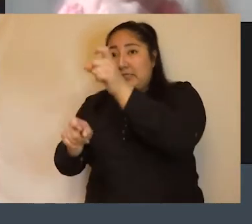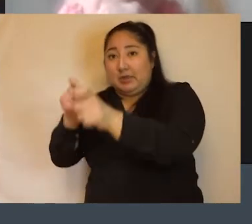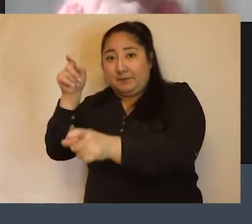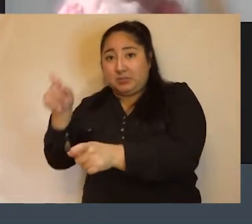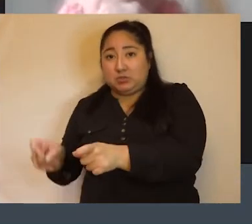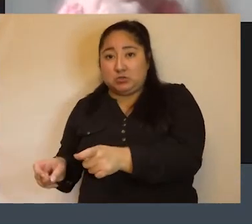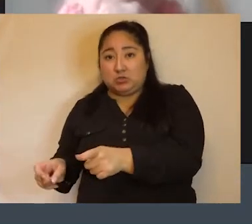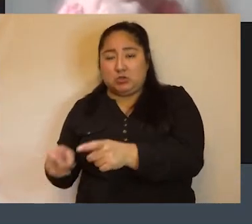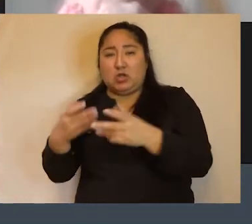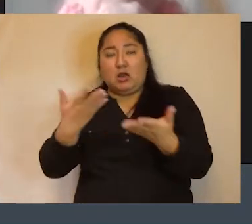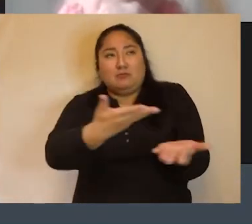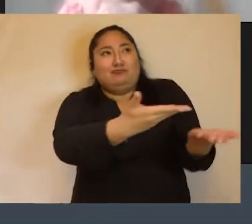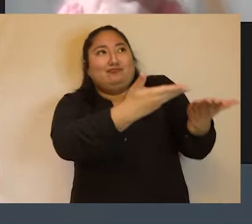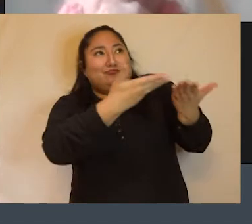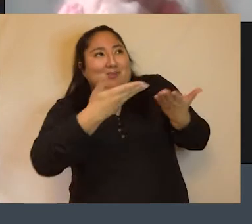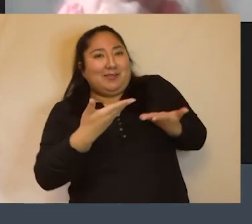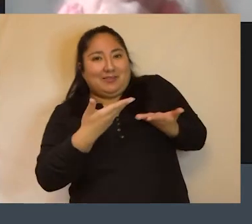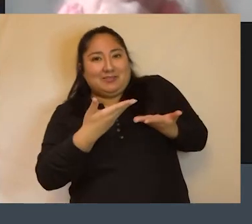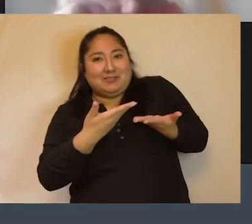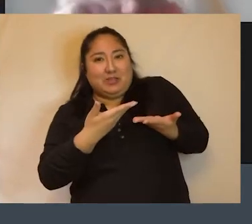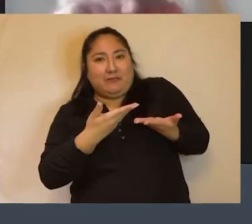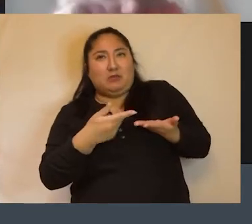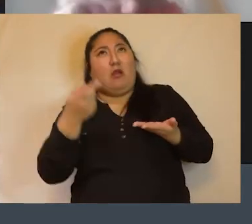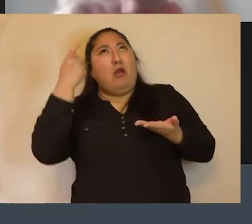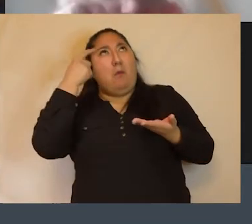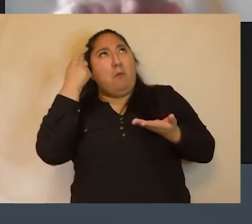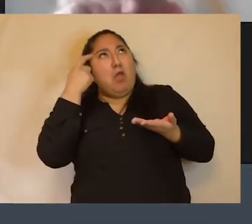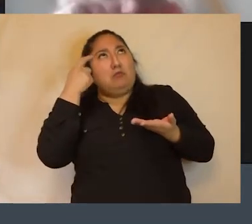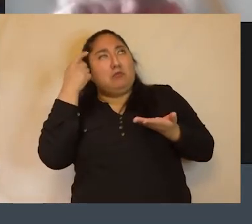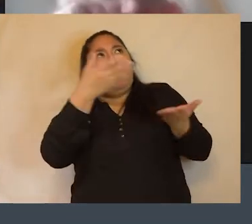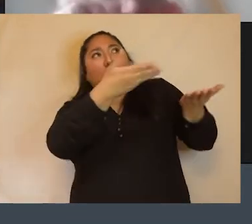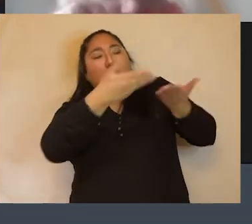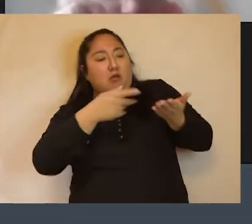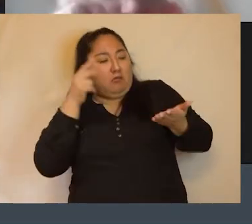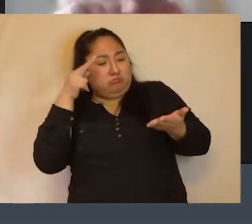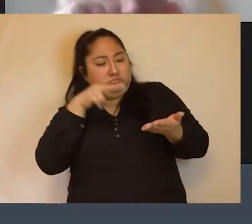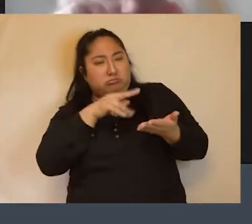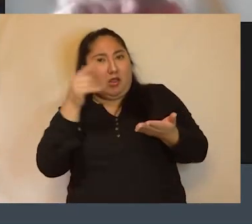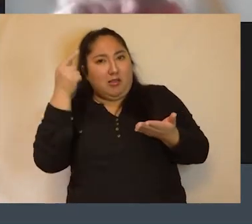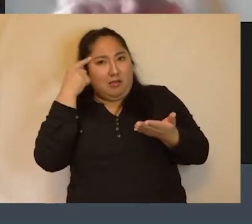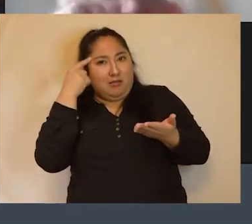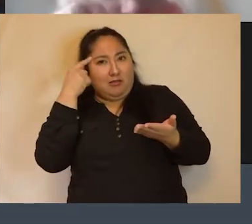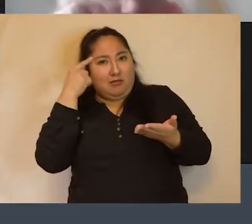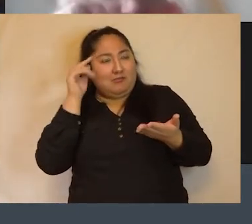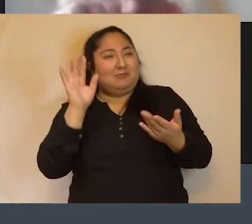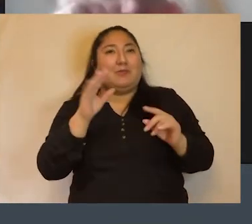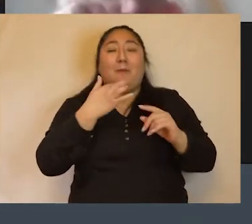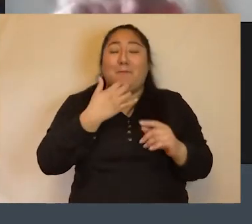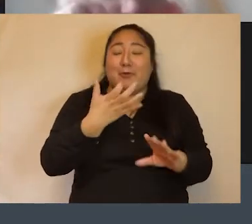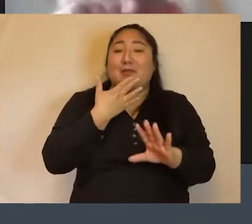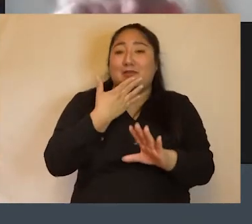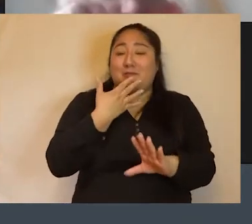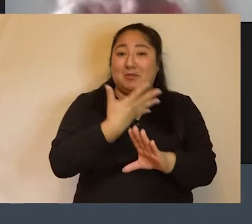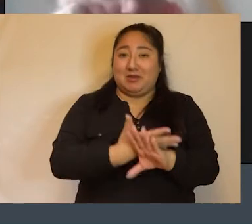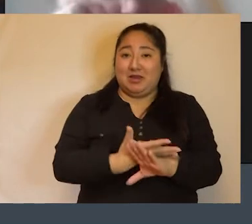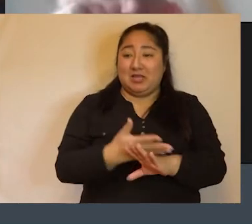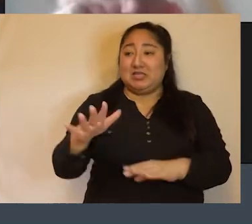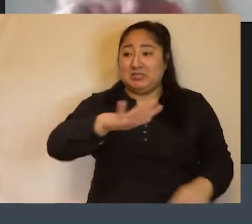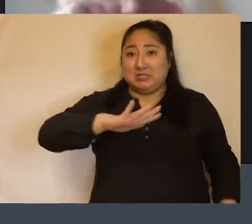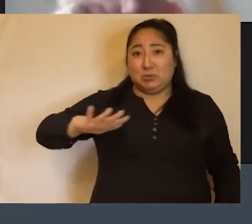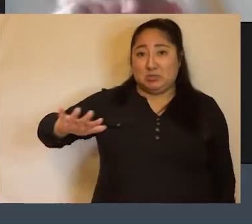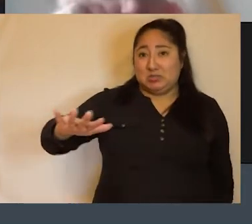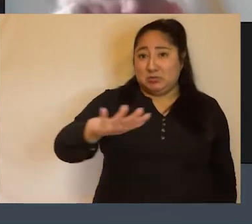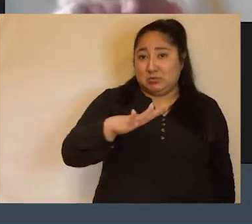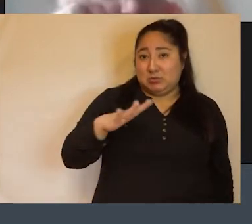las personas efectivamente reciben lo que creyeron que iban a recibir. Porque existen